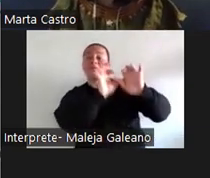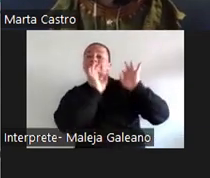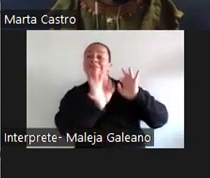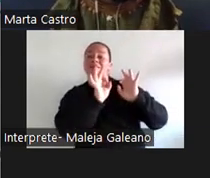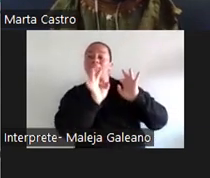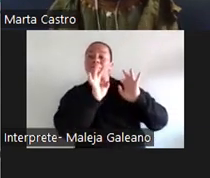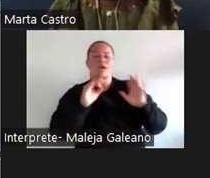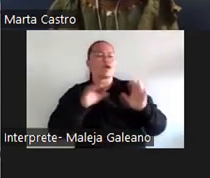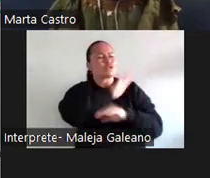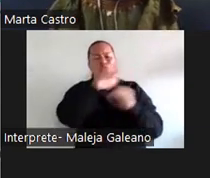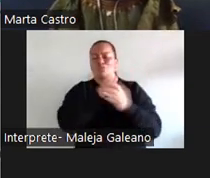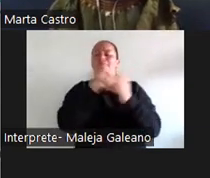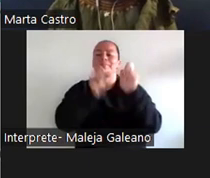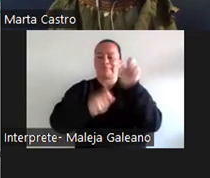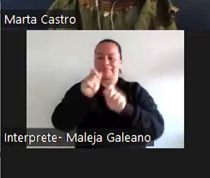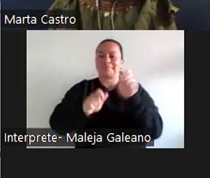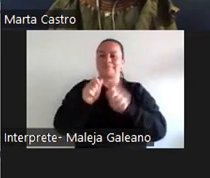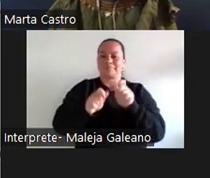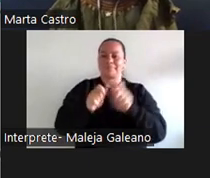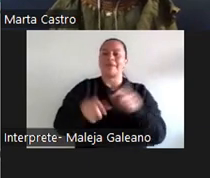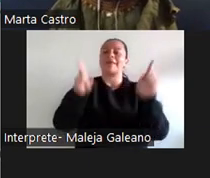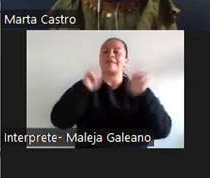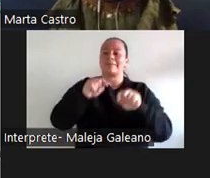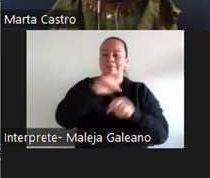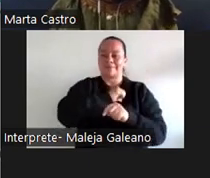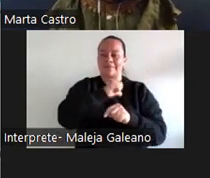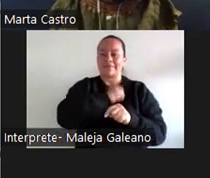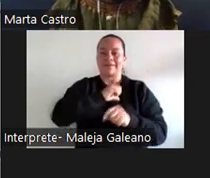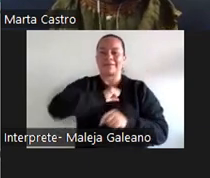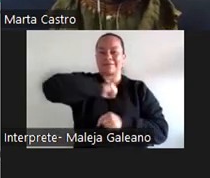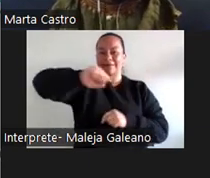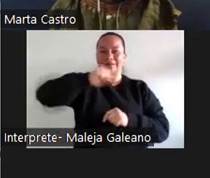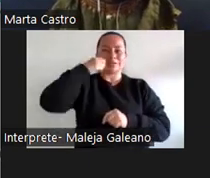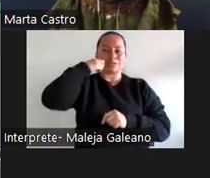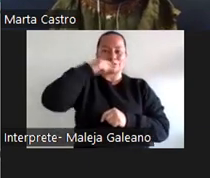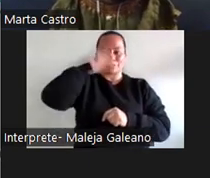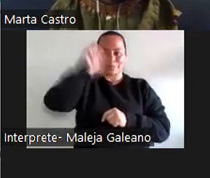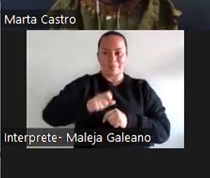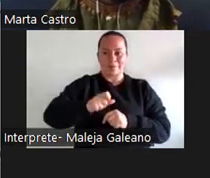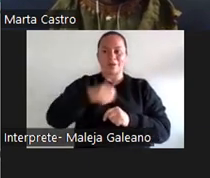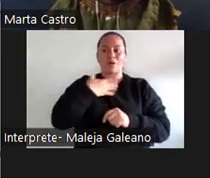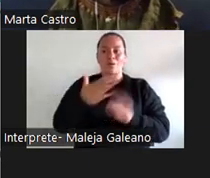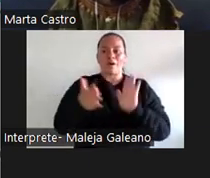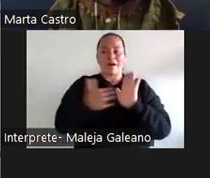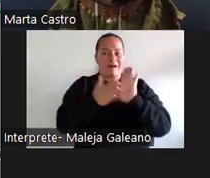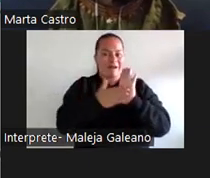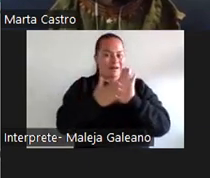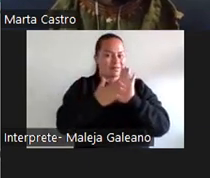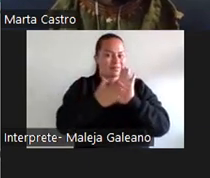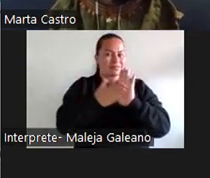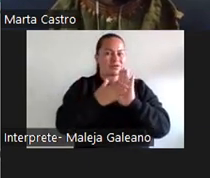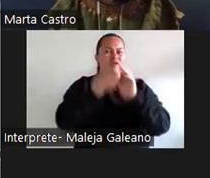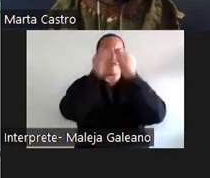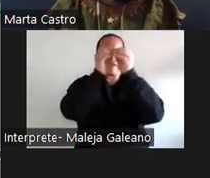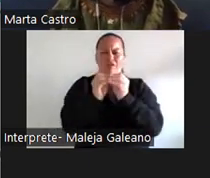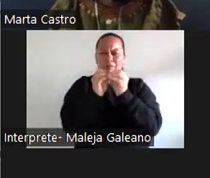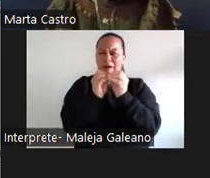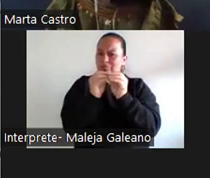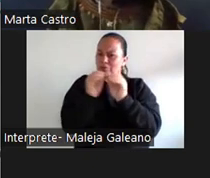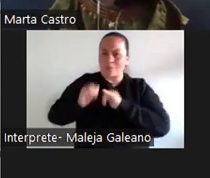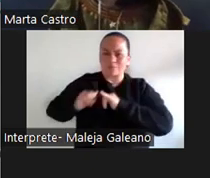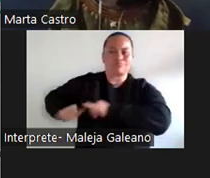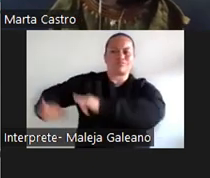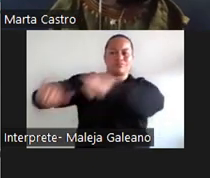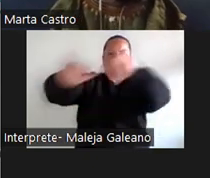personas y que es un tema de Derechos Humanos que debe ser garantizado de forma universal todas y todas